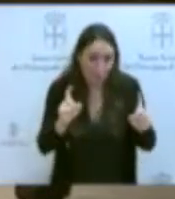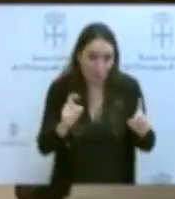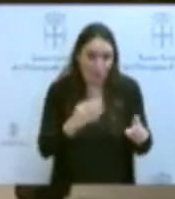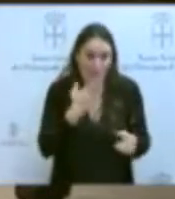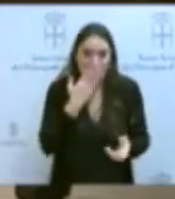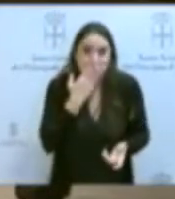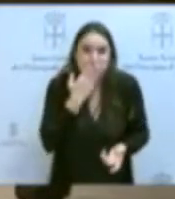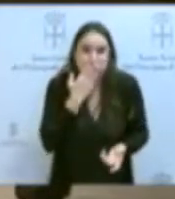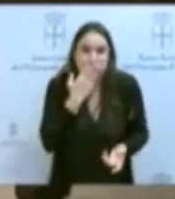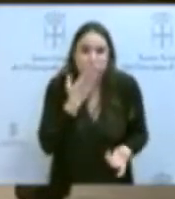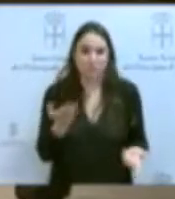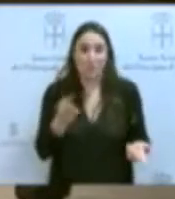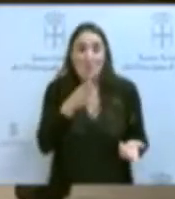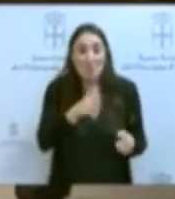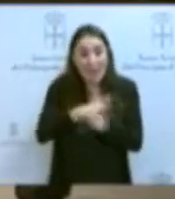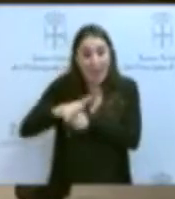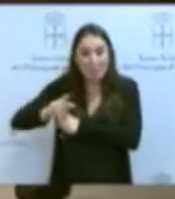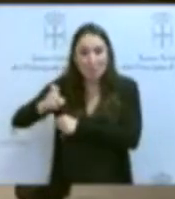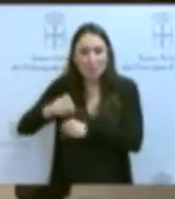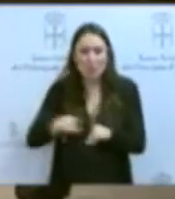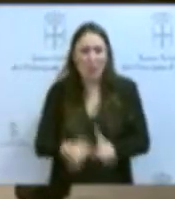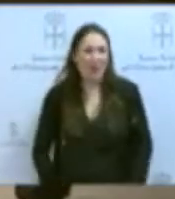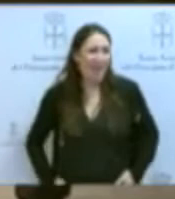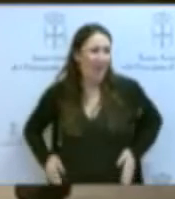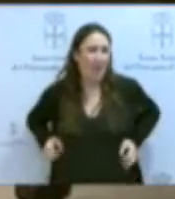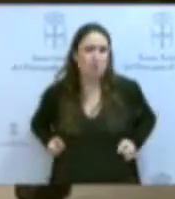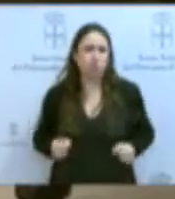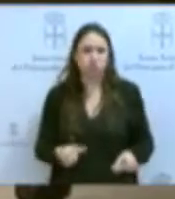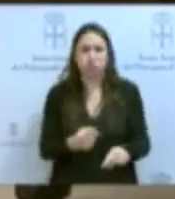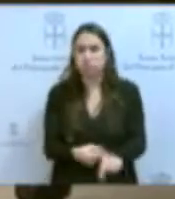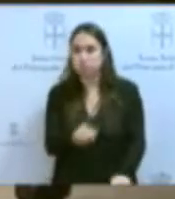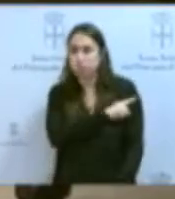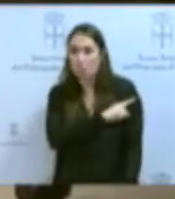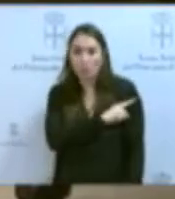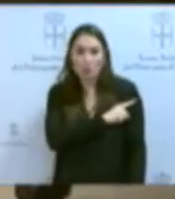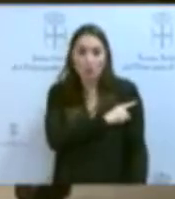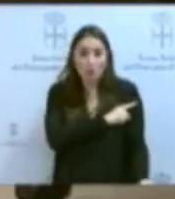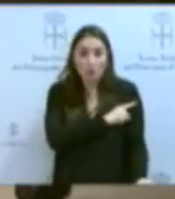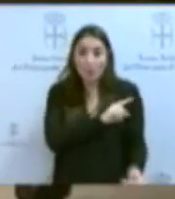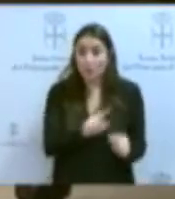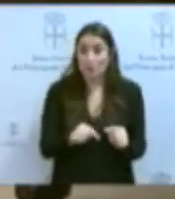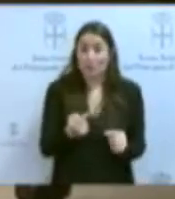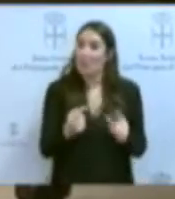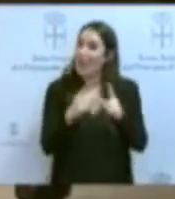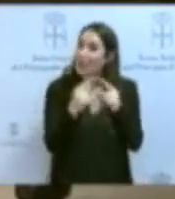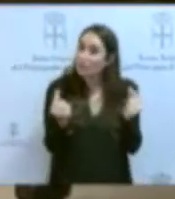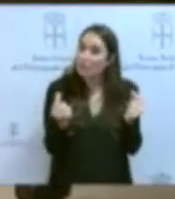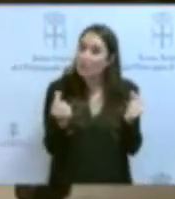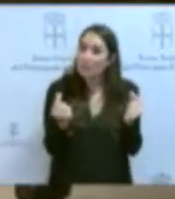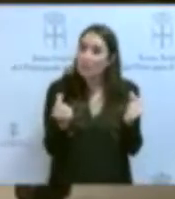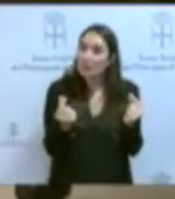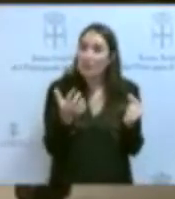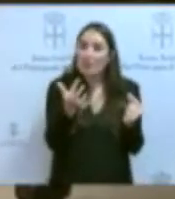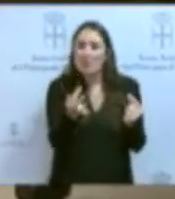despilfarro que en otros ámbitos se está acometiendo. Y esto me lleva a lo siguiente, no es que Asturias y su